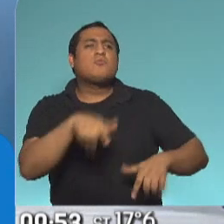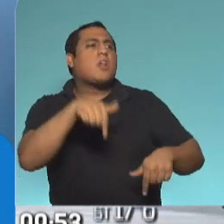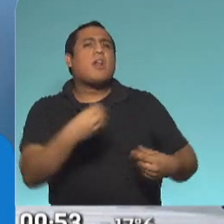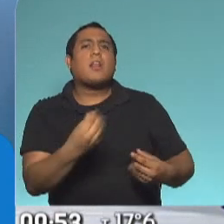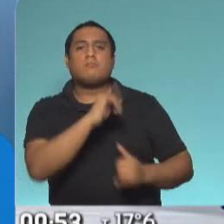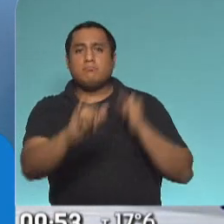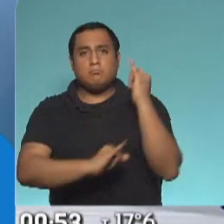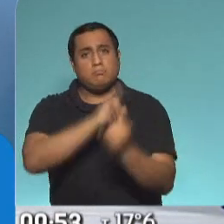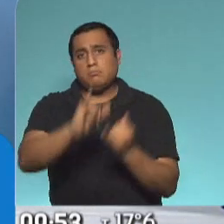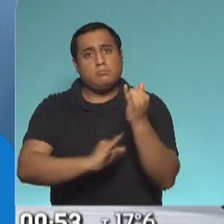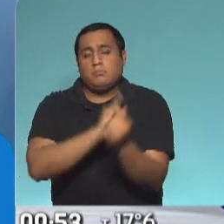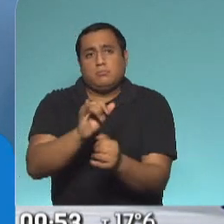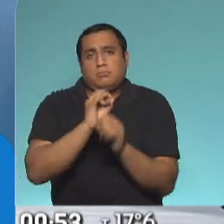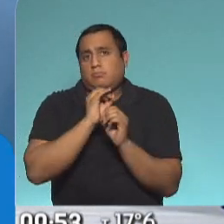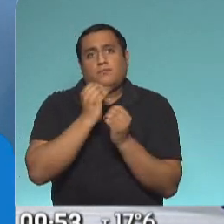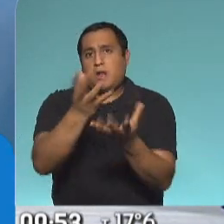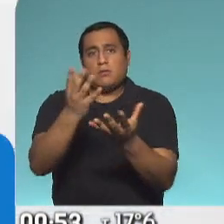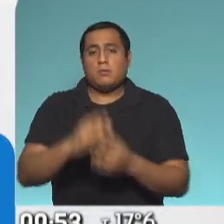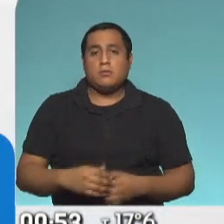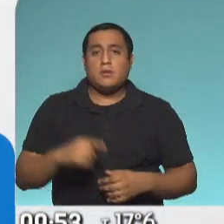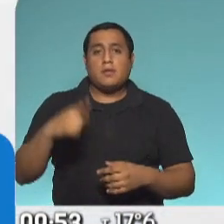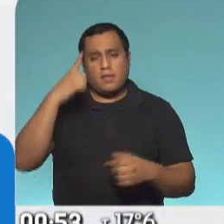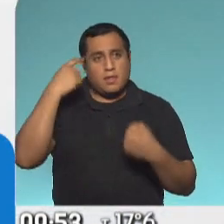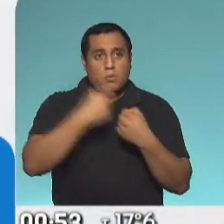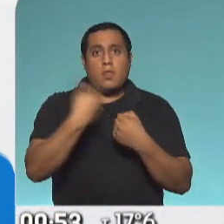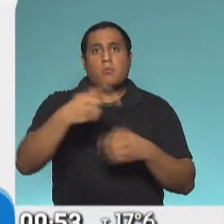pasando y desde desde el consenso generar las recomendaciones muchas gracias